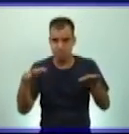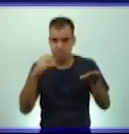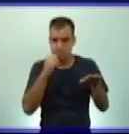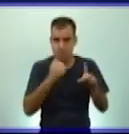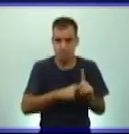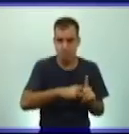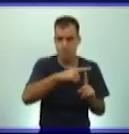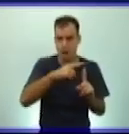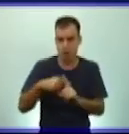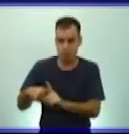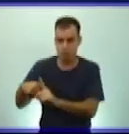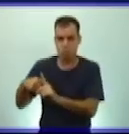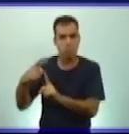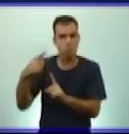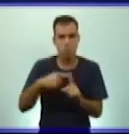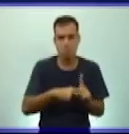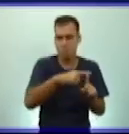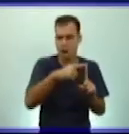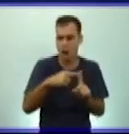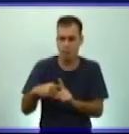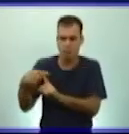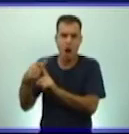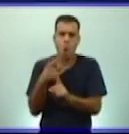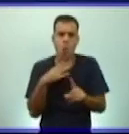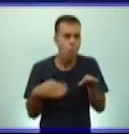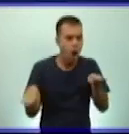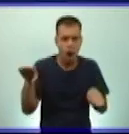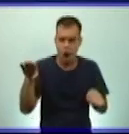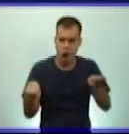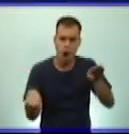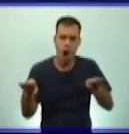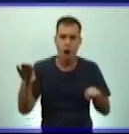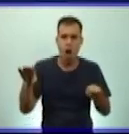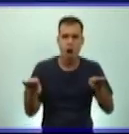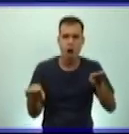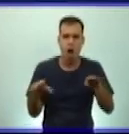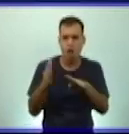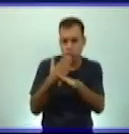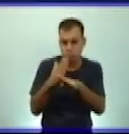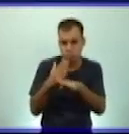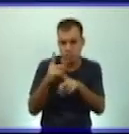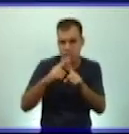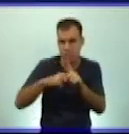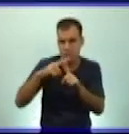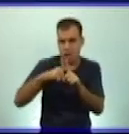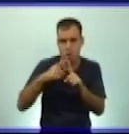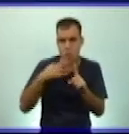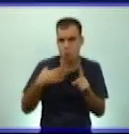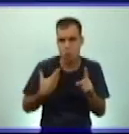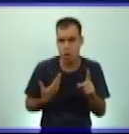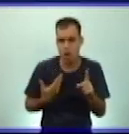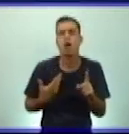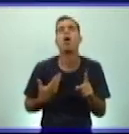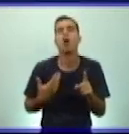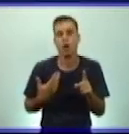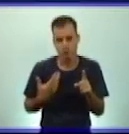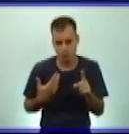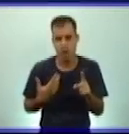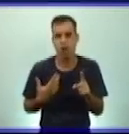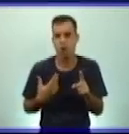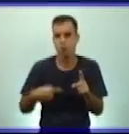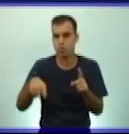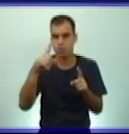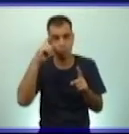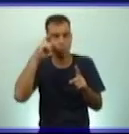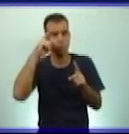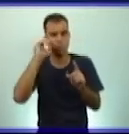mayor la variación de temperatura matemáticamente hablando. Pero pueden hacer una predicción